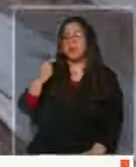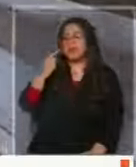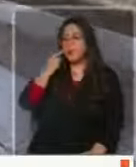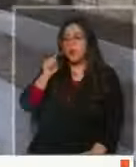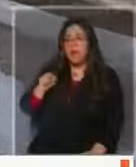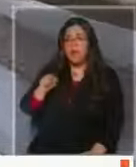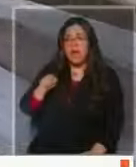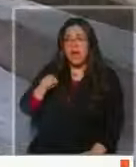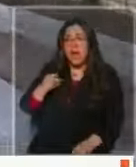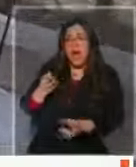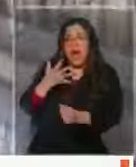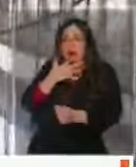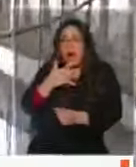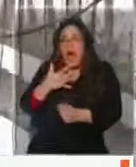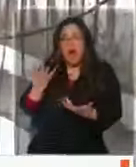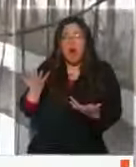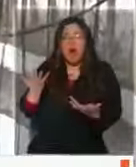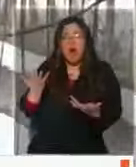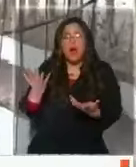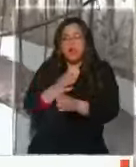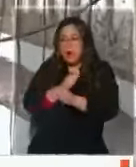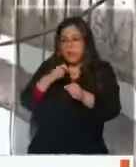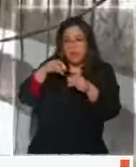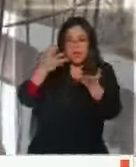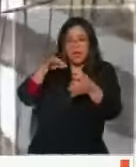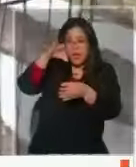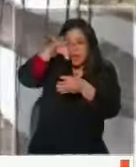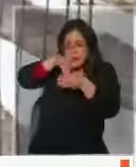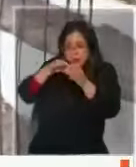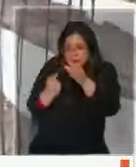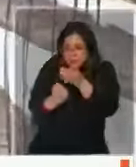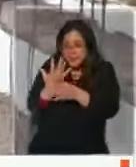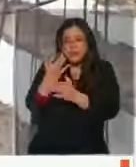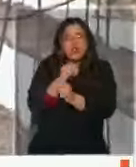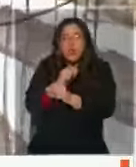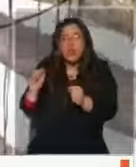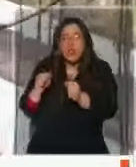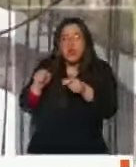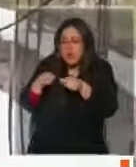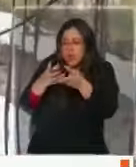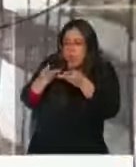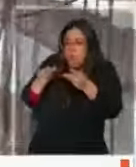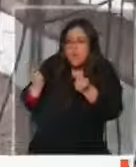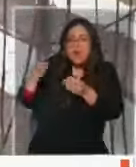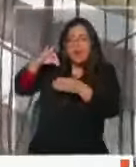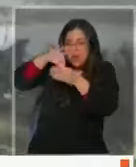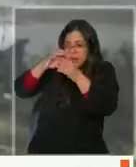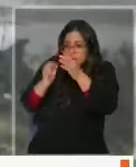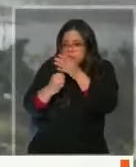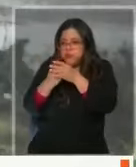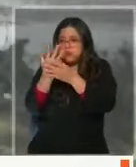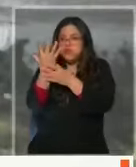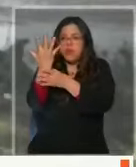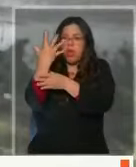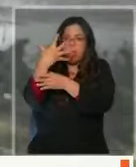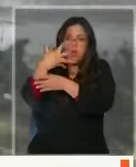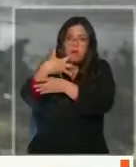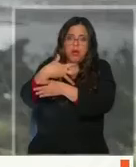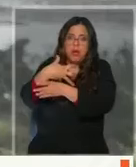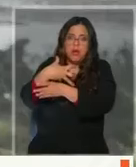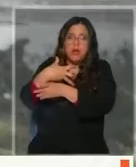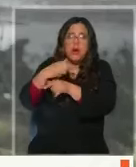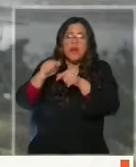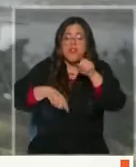enorme de agua que no nos va a dejar plantar, porque con esta humedad la planta se mueve. El barro no va a